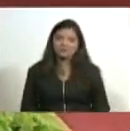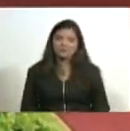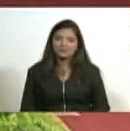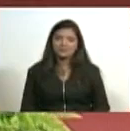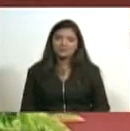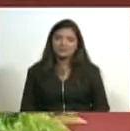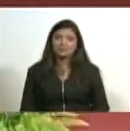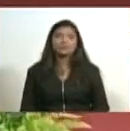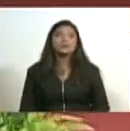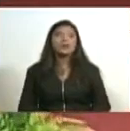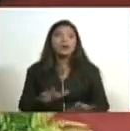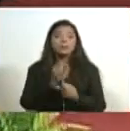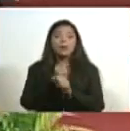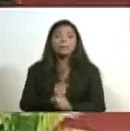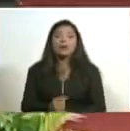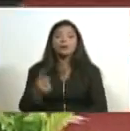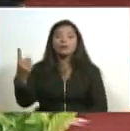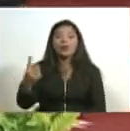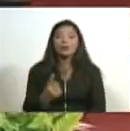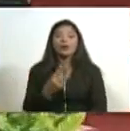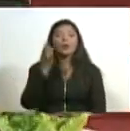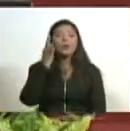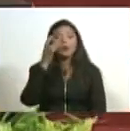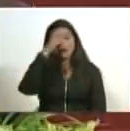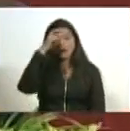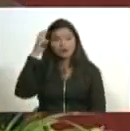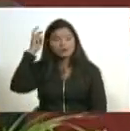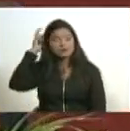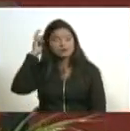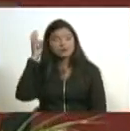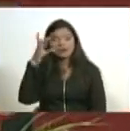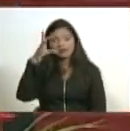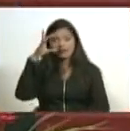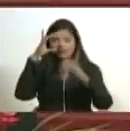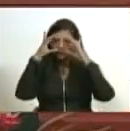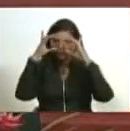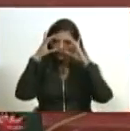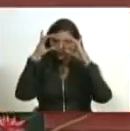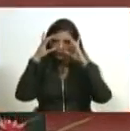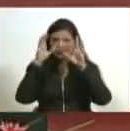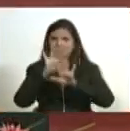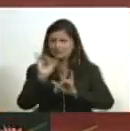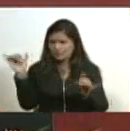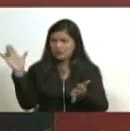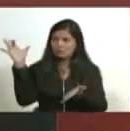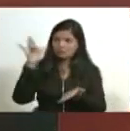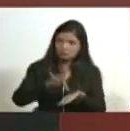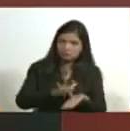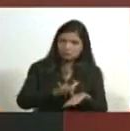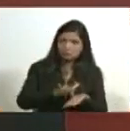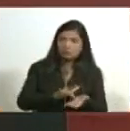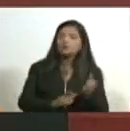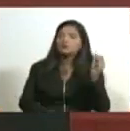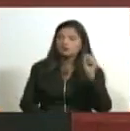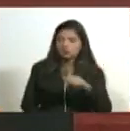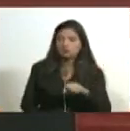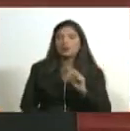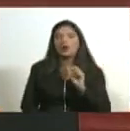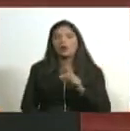Estamos esperando la llegada de la canciller de la República Bolivariana de Venezuela. ¿Ya aterrizó? Sí, me conoce.